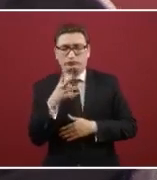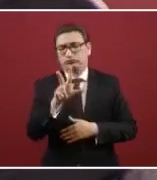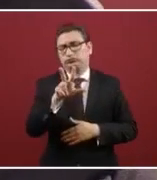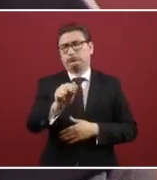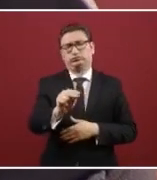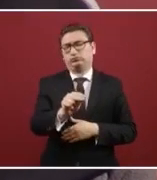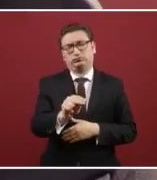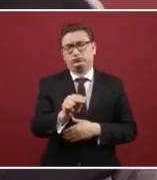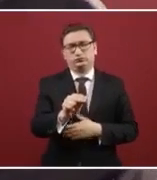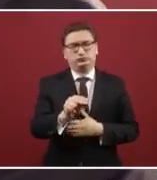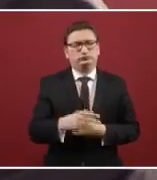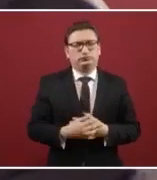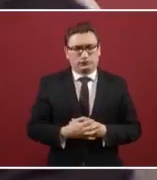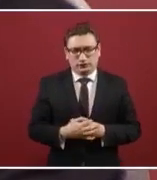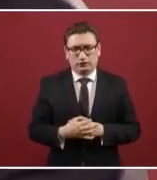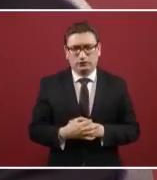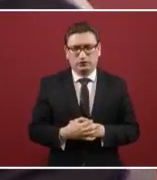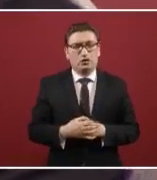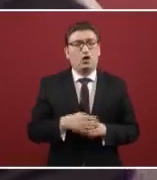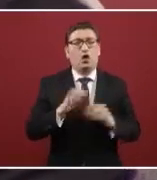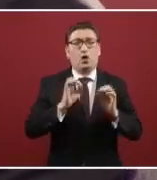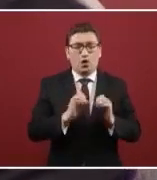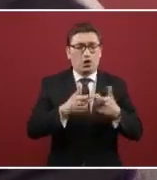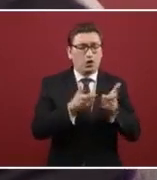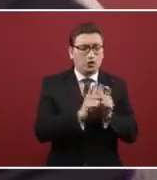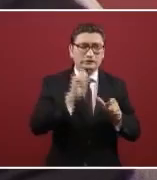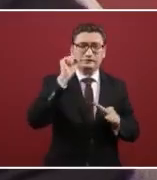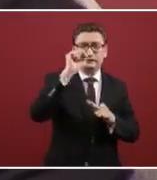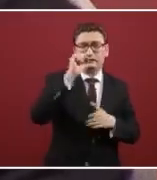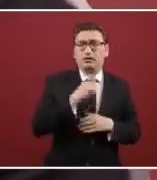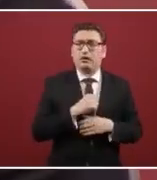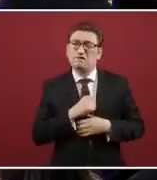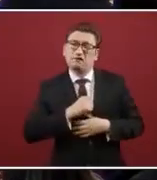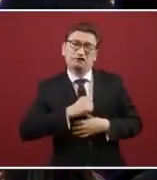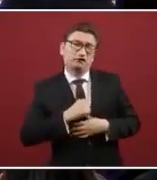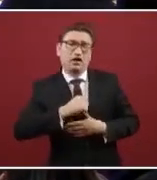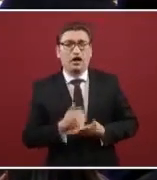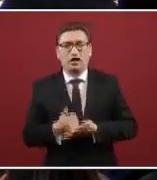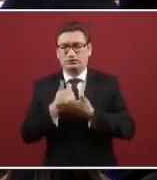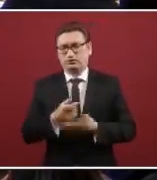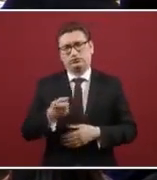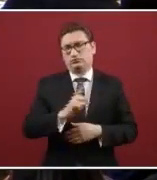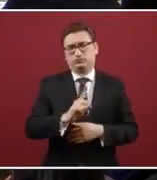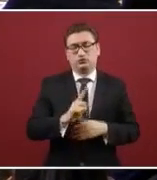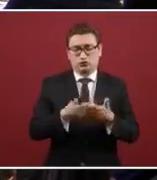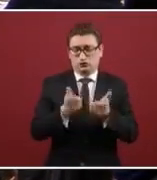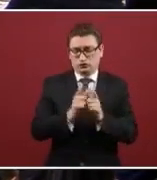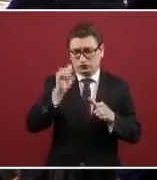no va a haber charrismo sindical, no va a haber sindicatos